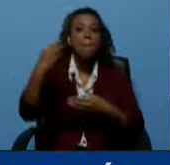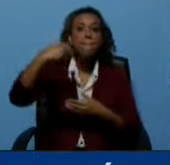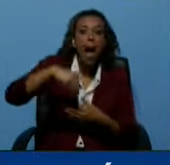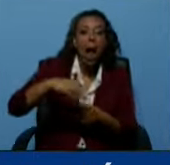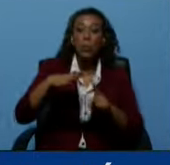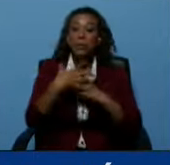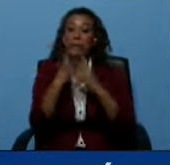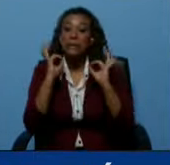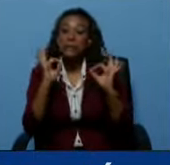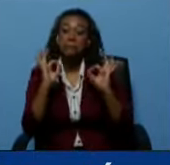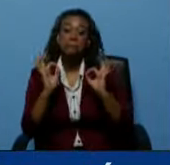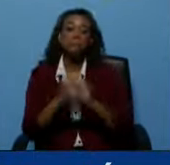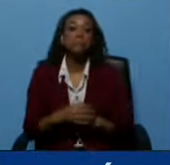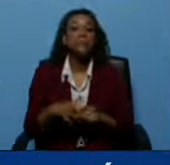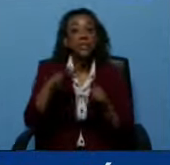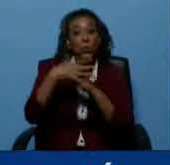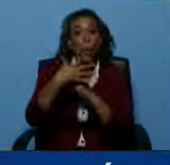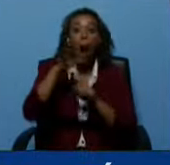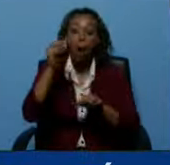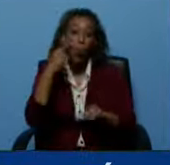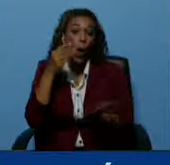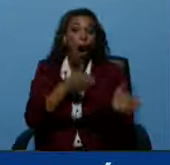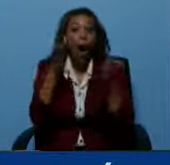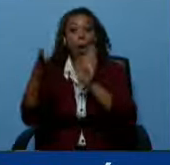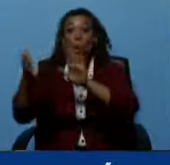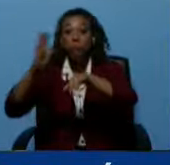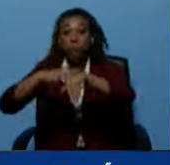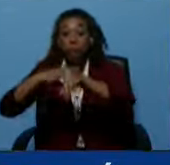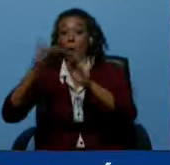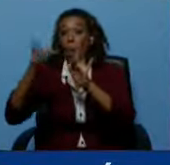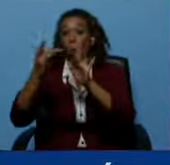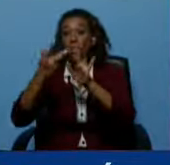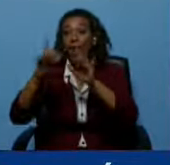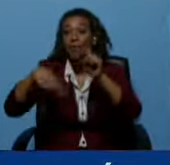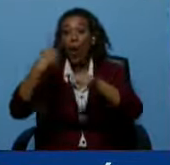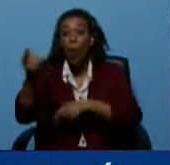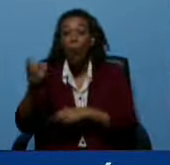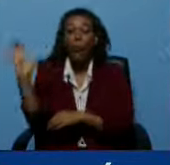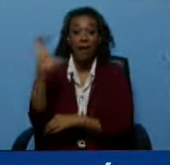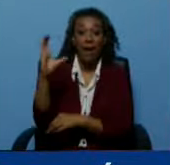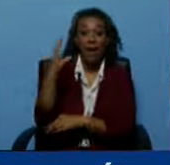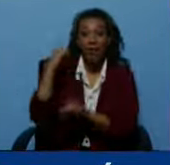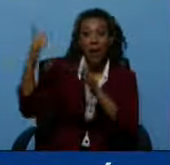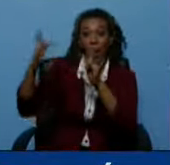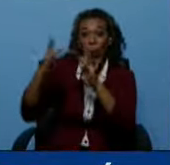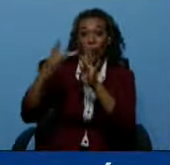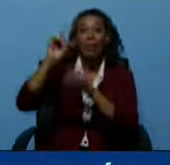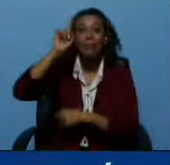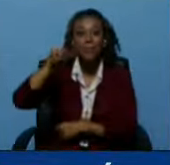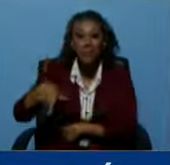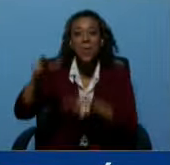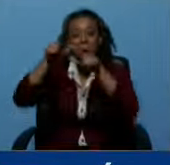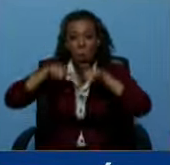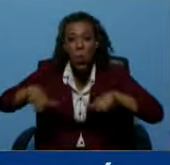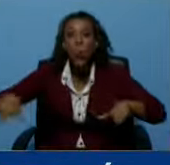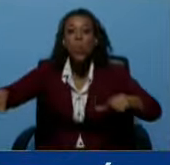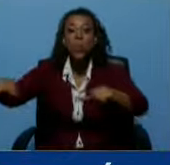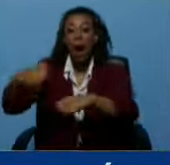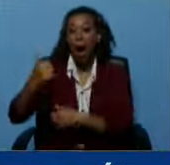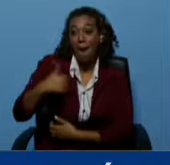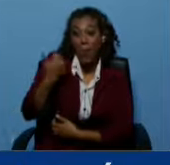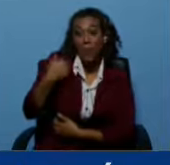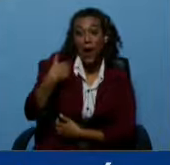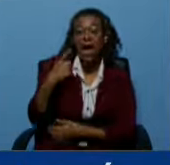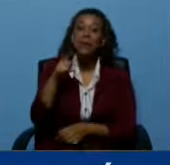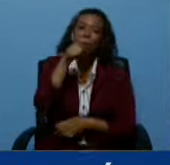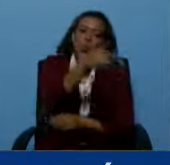condiciones especiales. Y de aquí voy a hacer un pase, precisamente, a Caracas. También aproveché venir